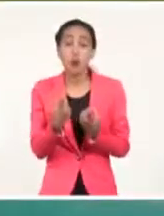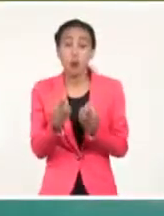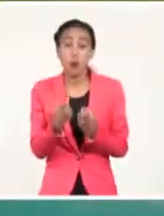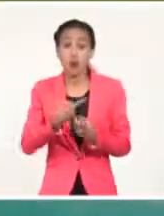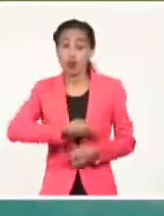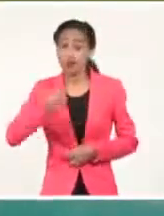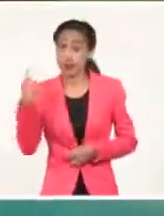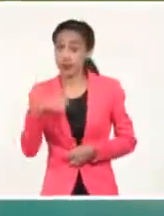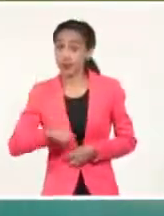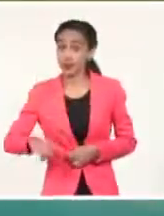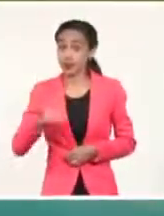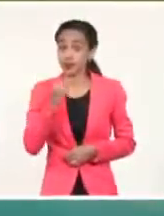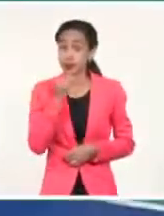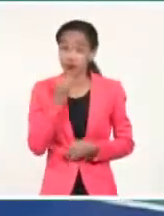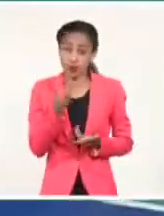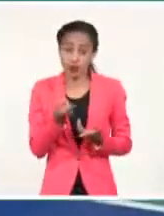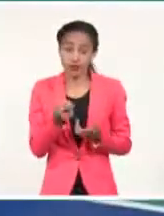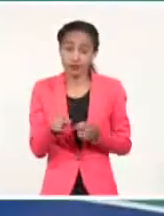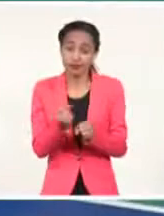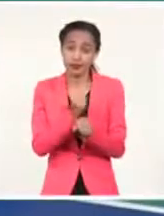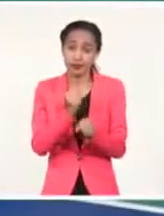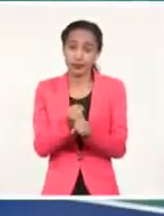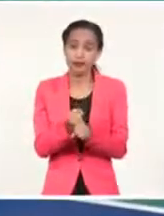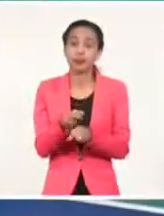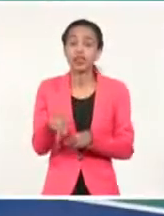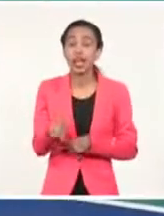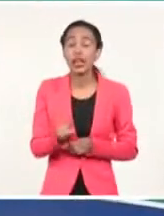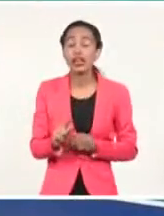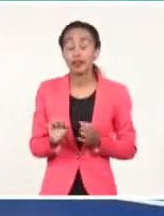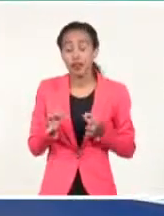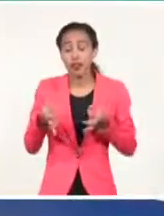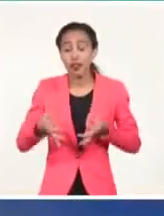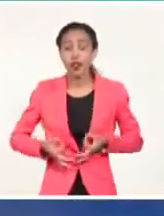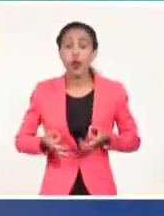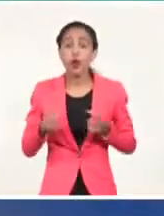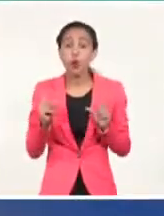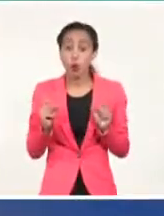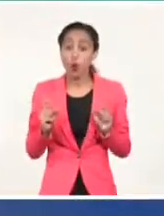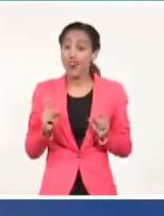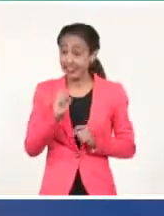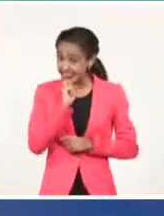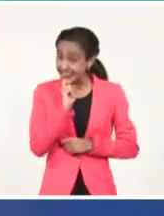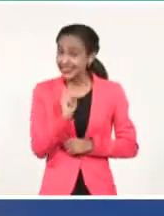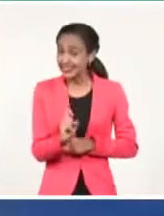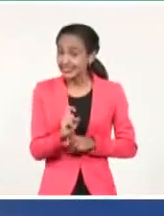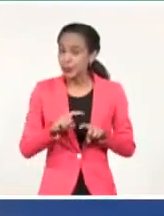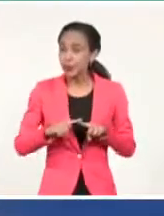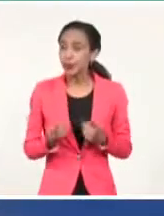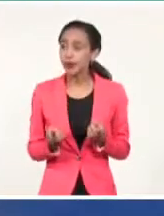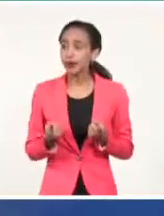disciplina? Sí, realmente es un jueguito que este juego se la trae, porque este juego